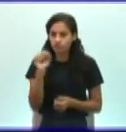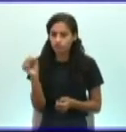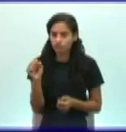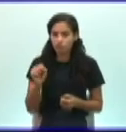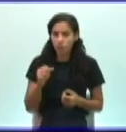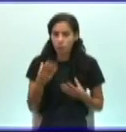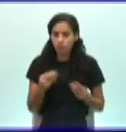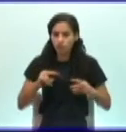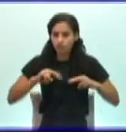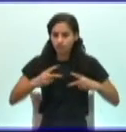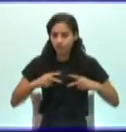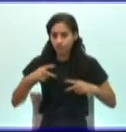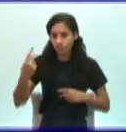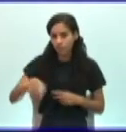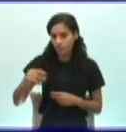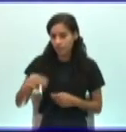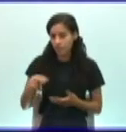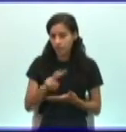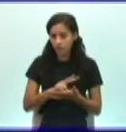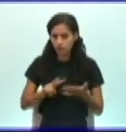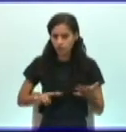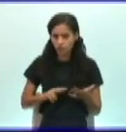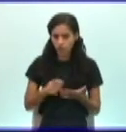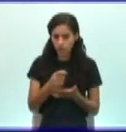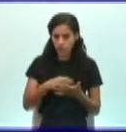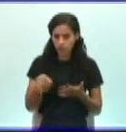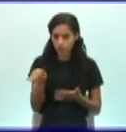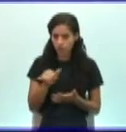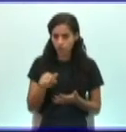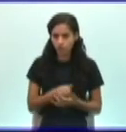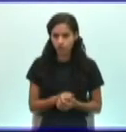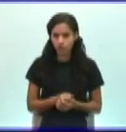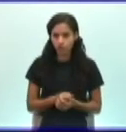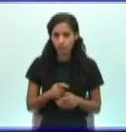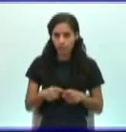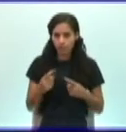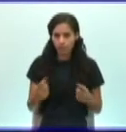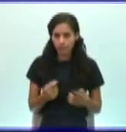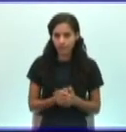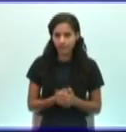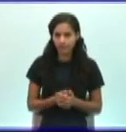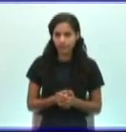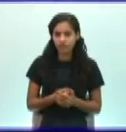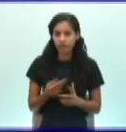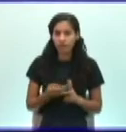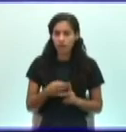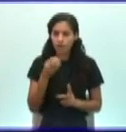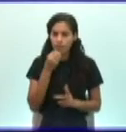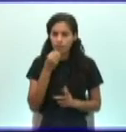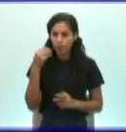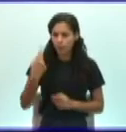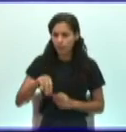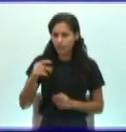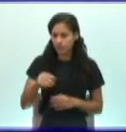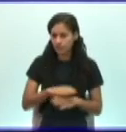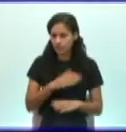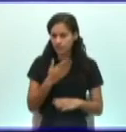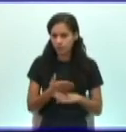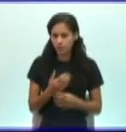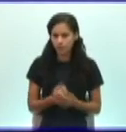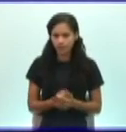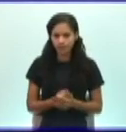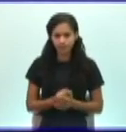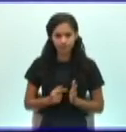veces ejerciten la lectura y la escritura. Es por eso que para que ejerciten después, les